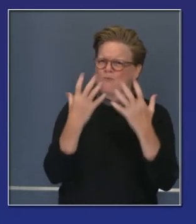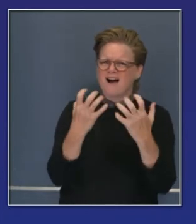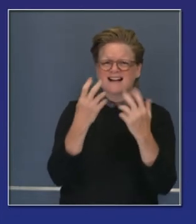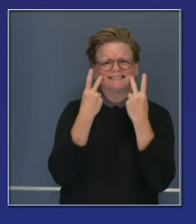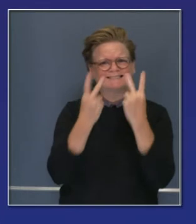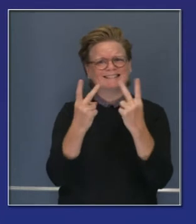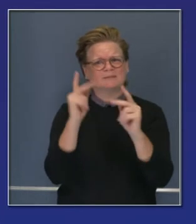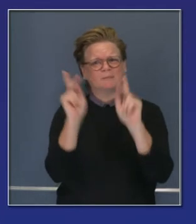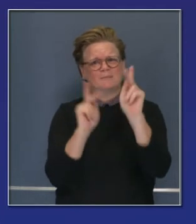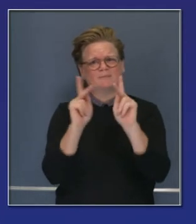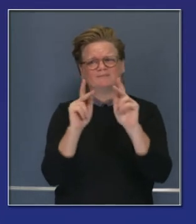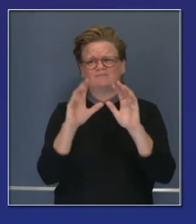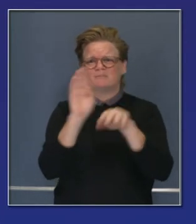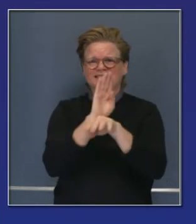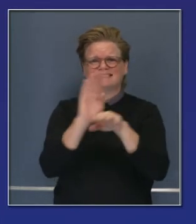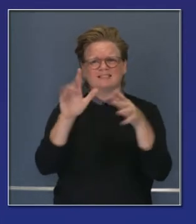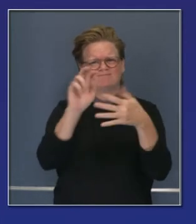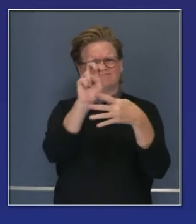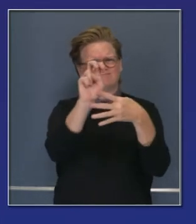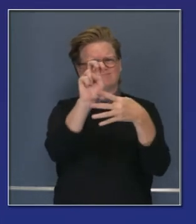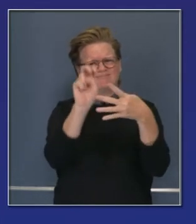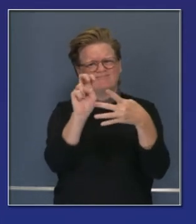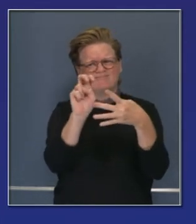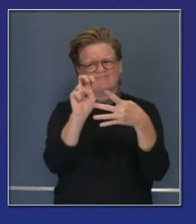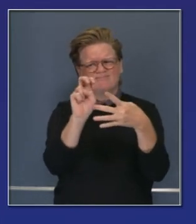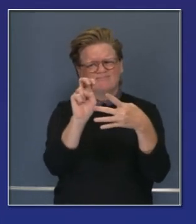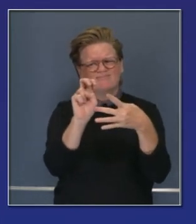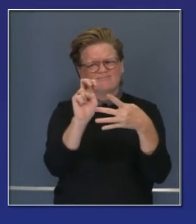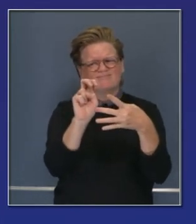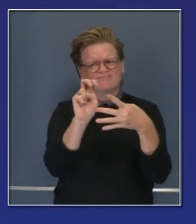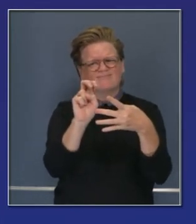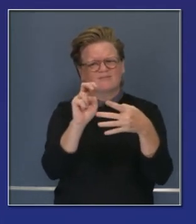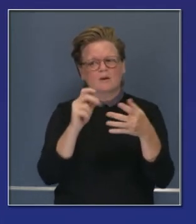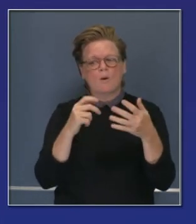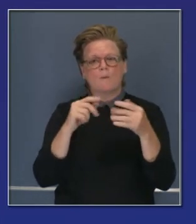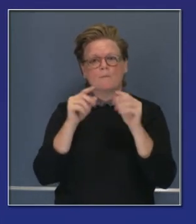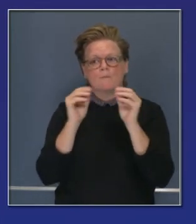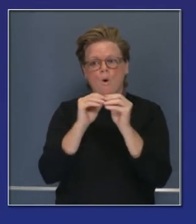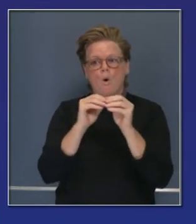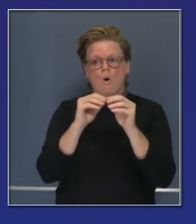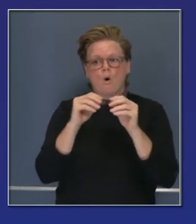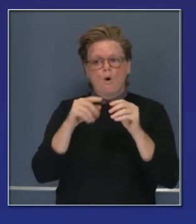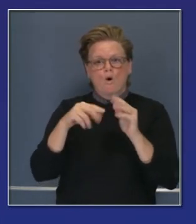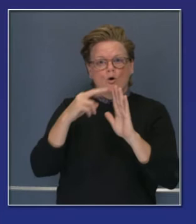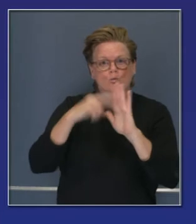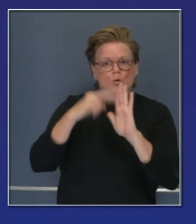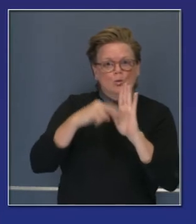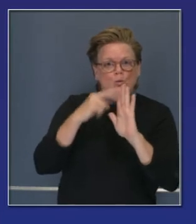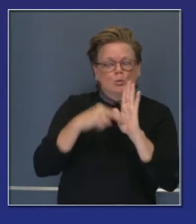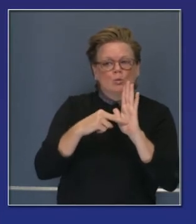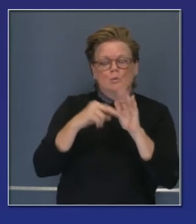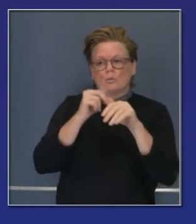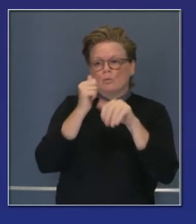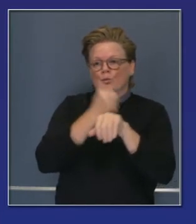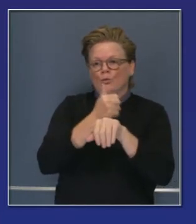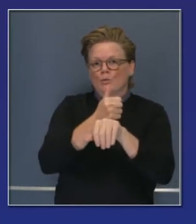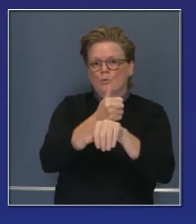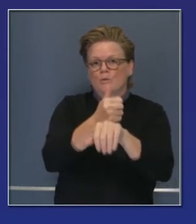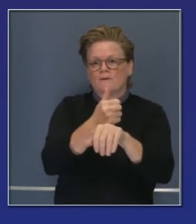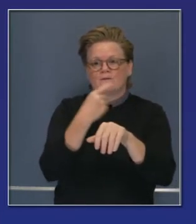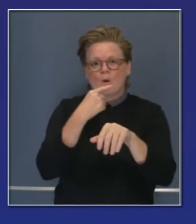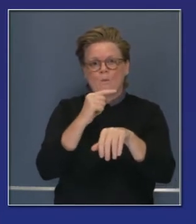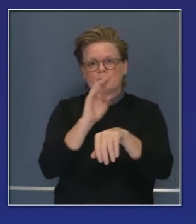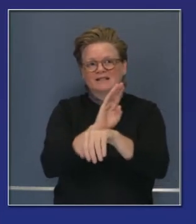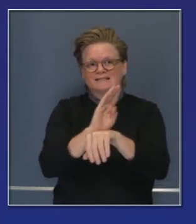distintos niveles. En relación a este proceso, diré lo siguiente y luego les presentaré